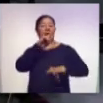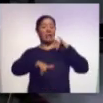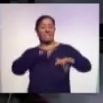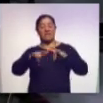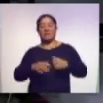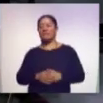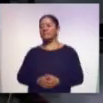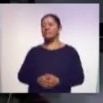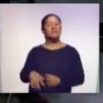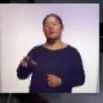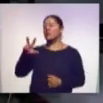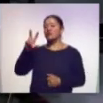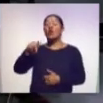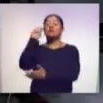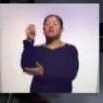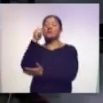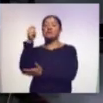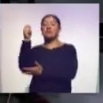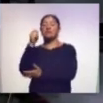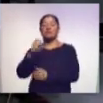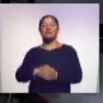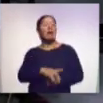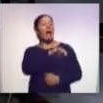No, esto va a ser en San Luis Teolocholco. De hecho,